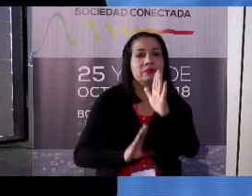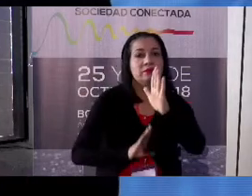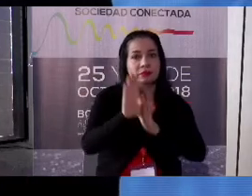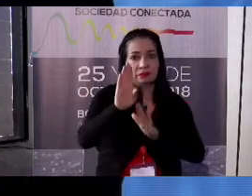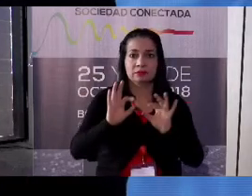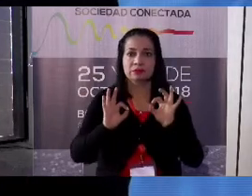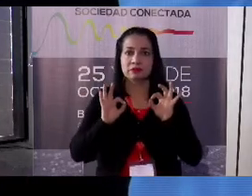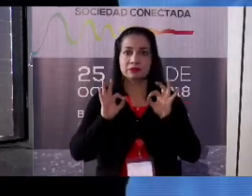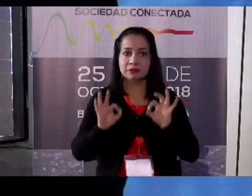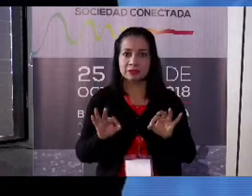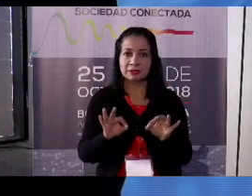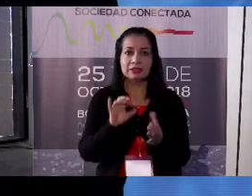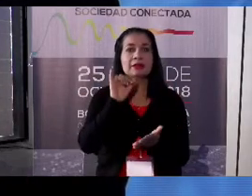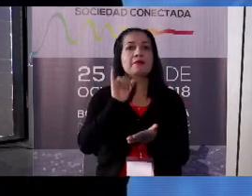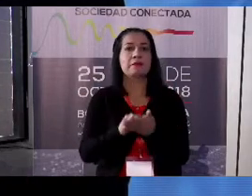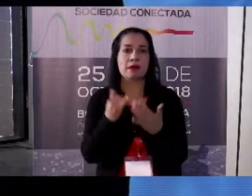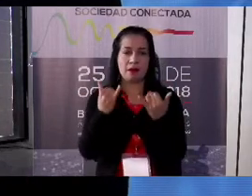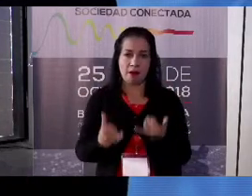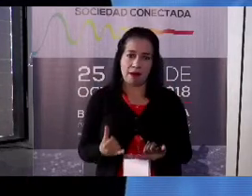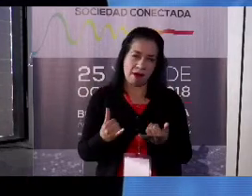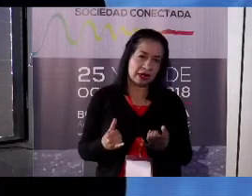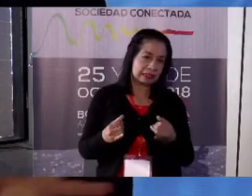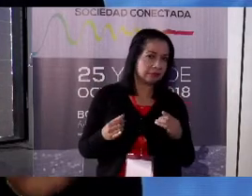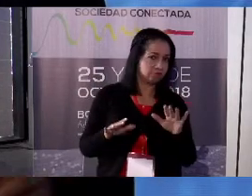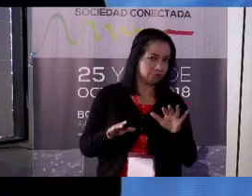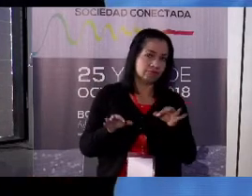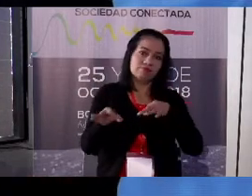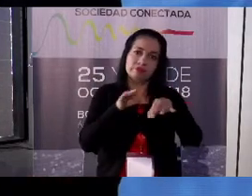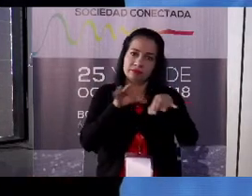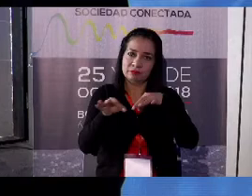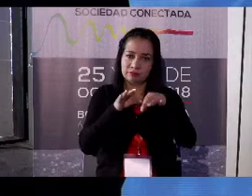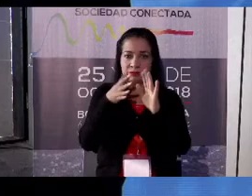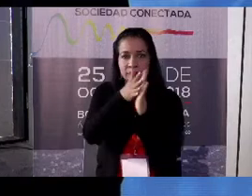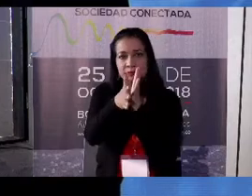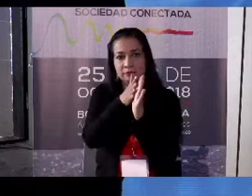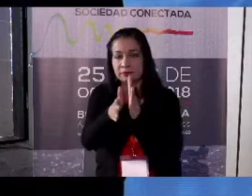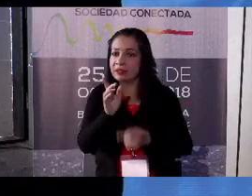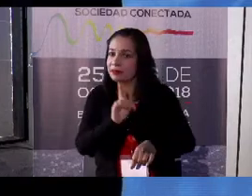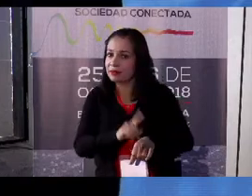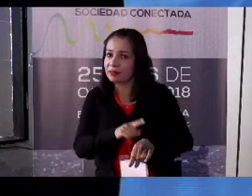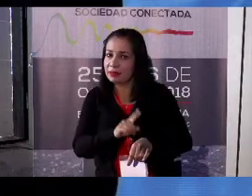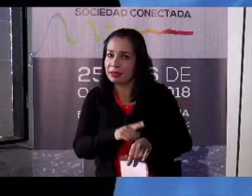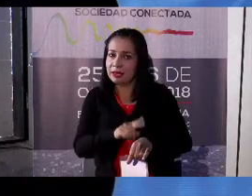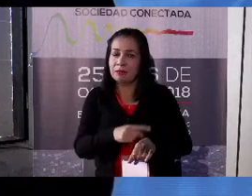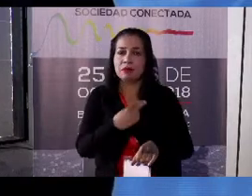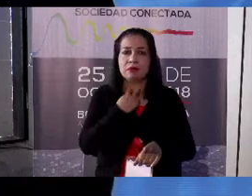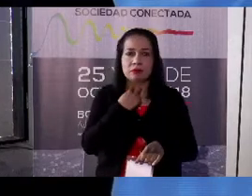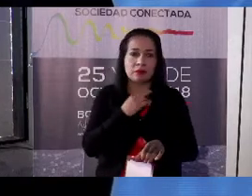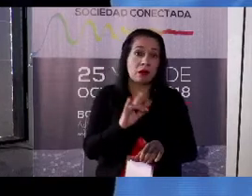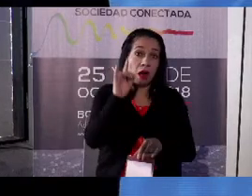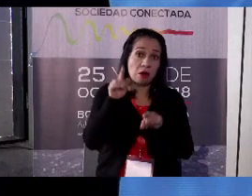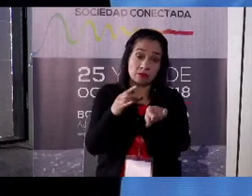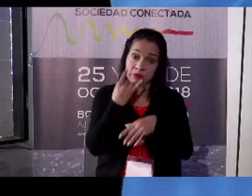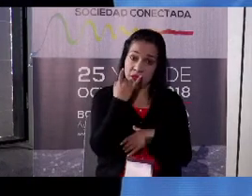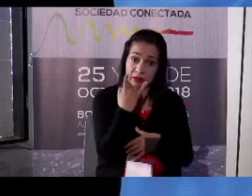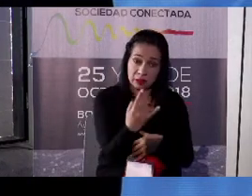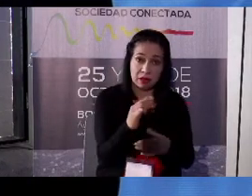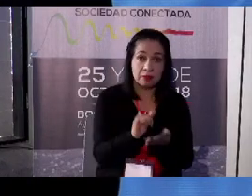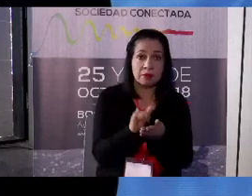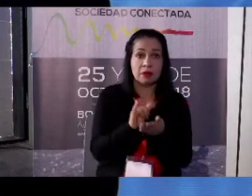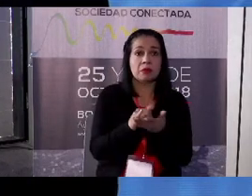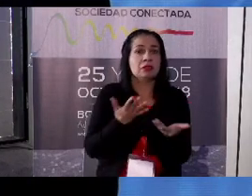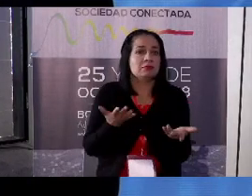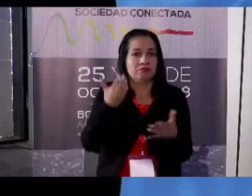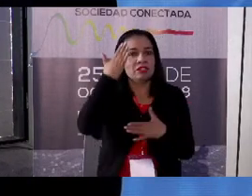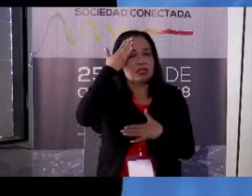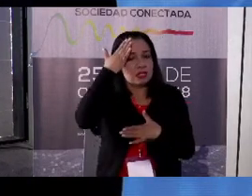básicamente lo que lo que tengo que contarles por por cuestiones de tiempo si si están interesados en en en conocer un